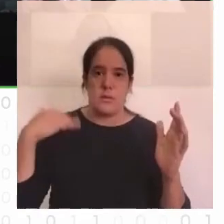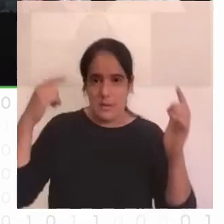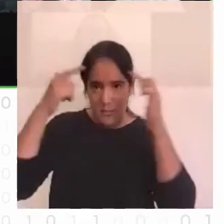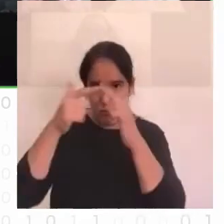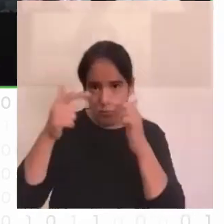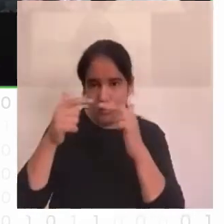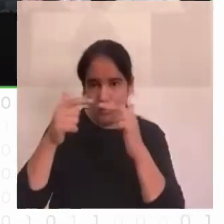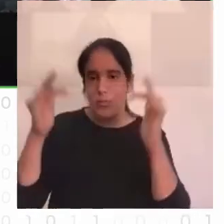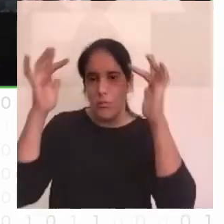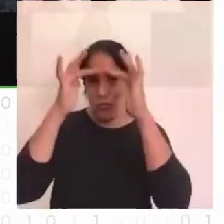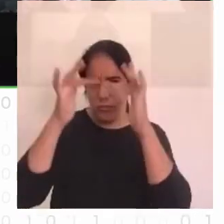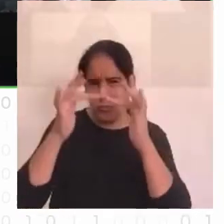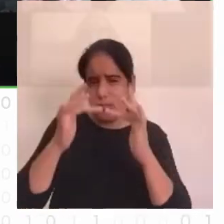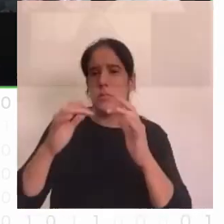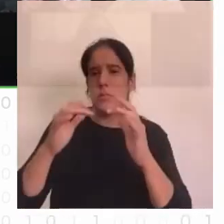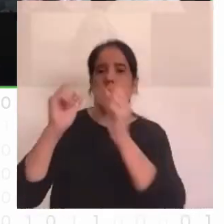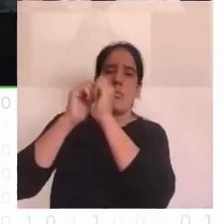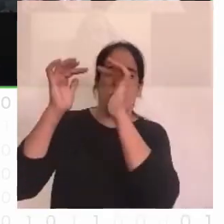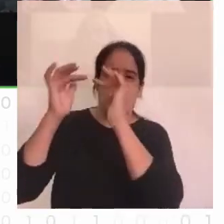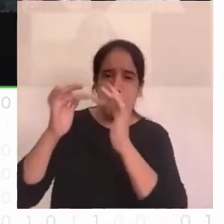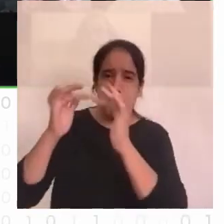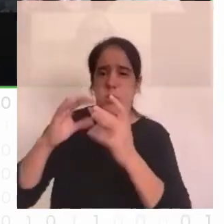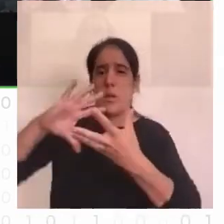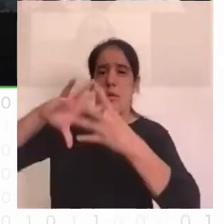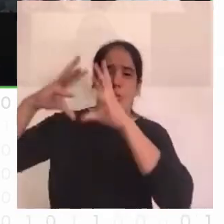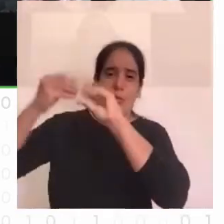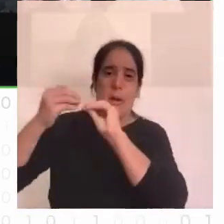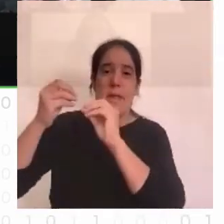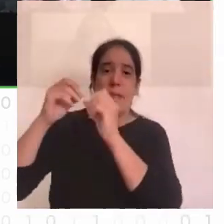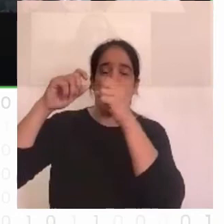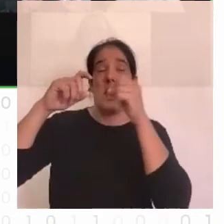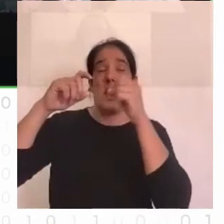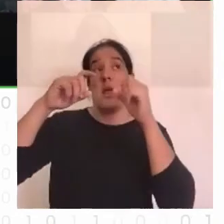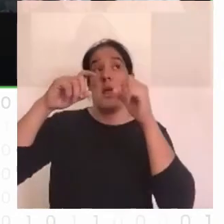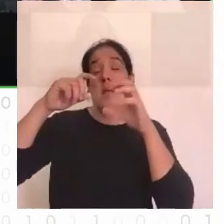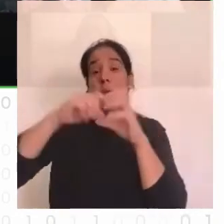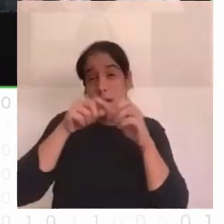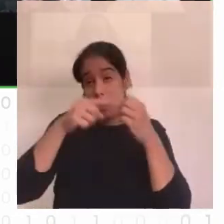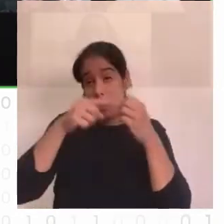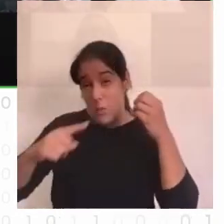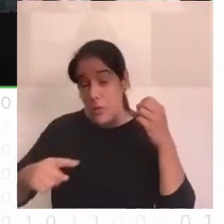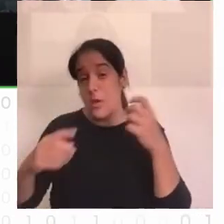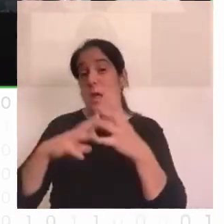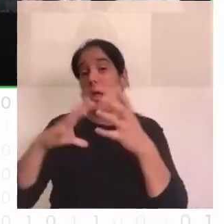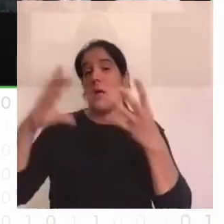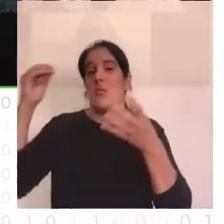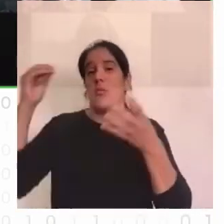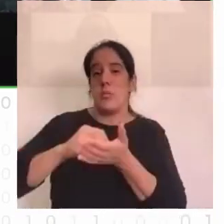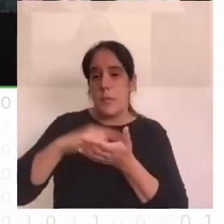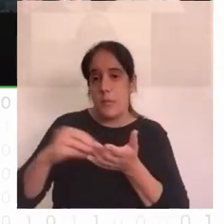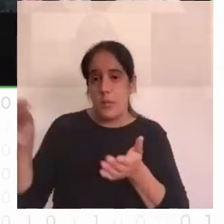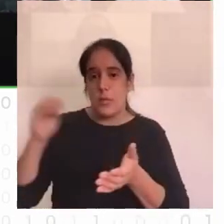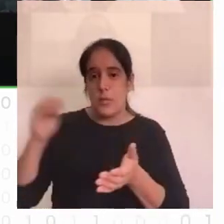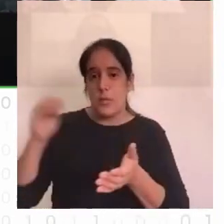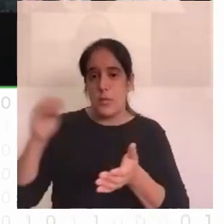neuronales convolucionales, que es la CNN, redes convolucionales agregándole un residuo y redes convolucionales agregándole